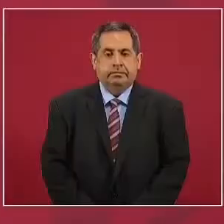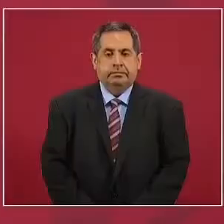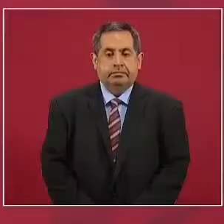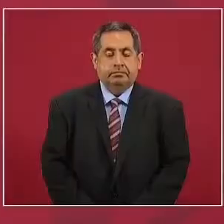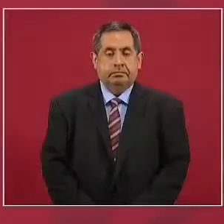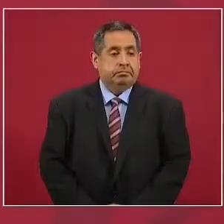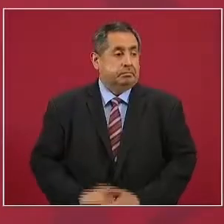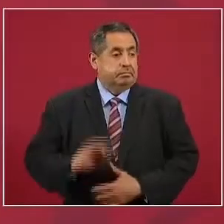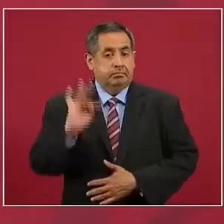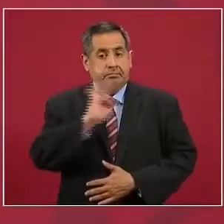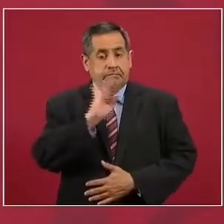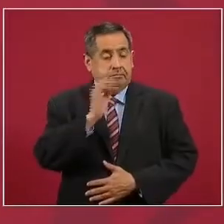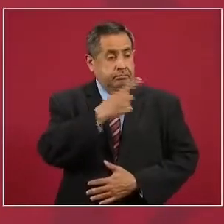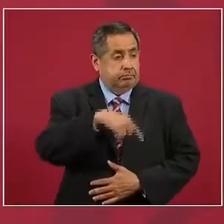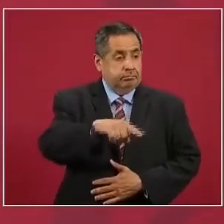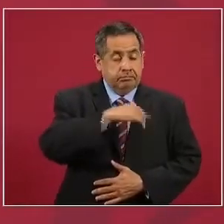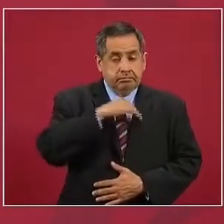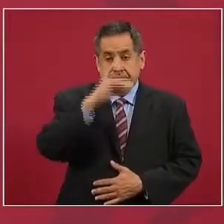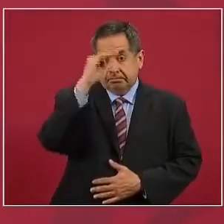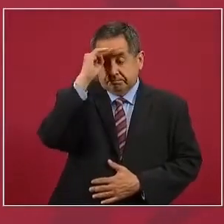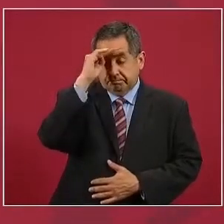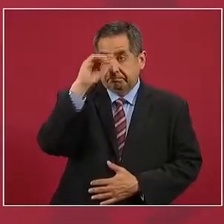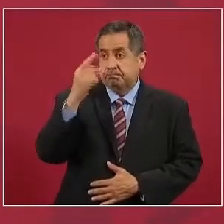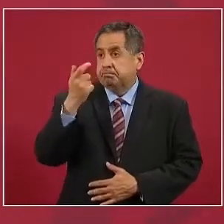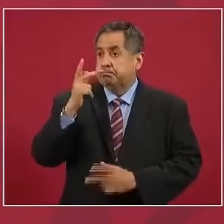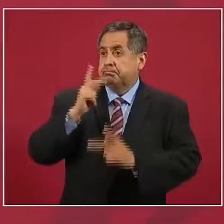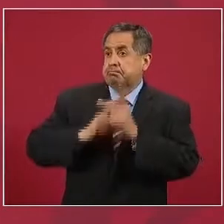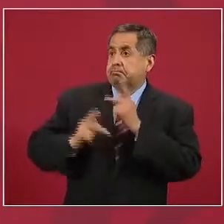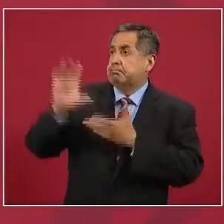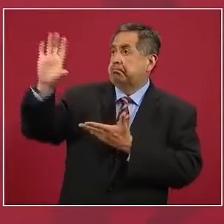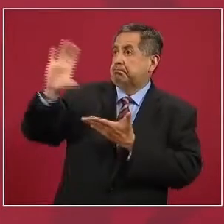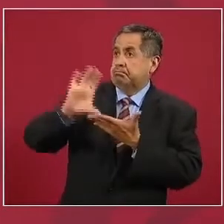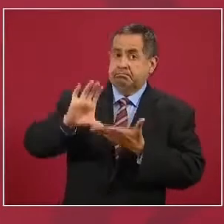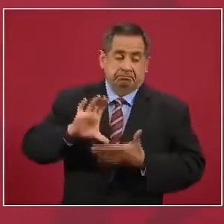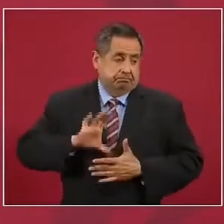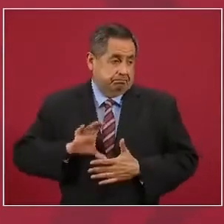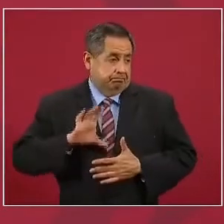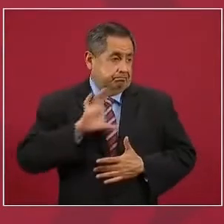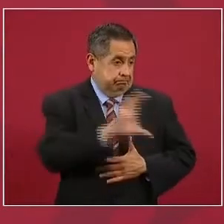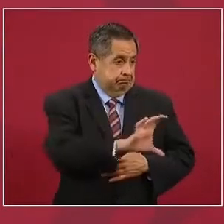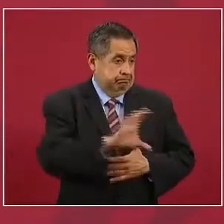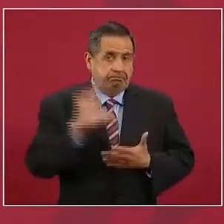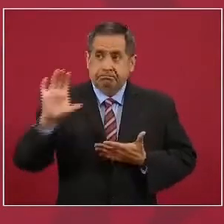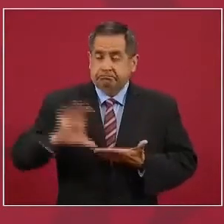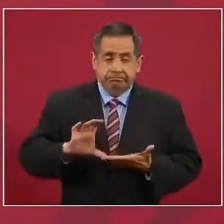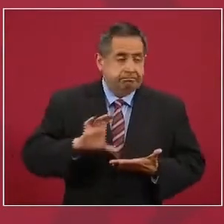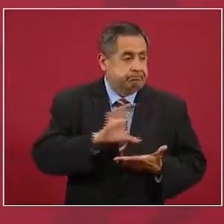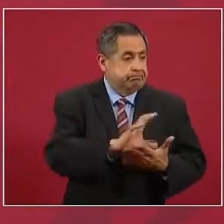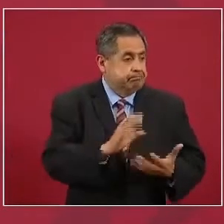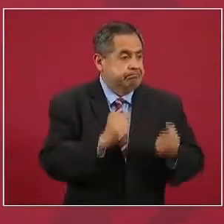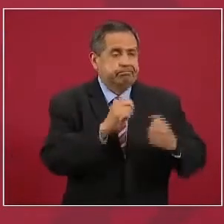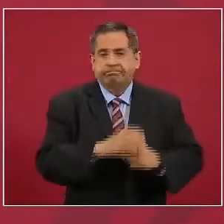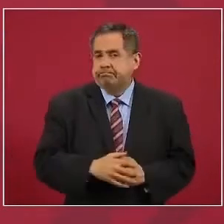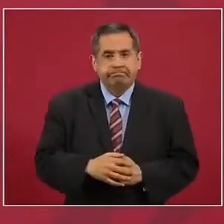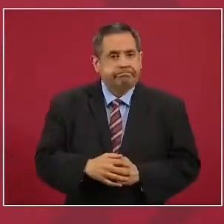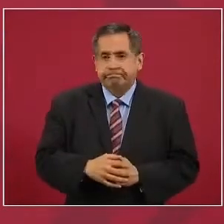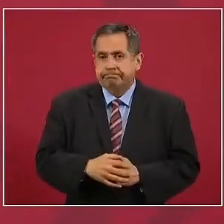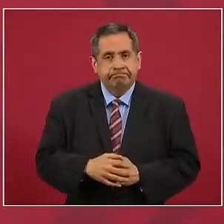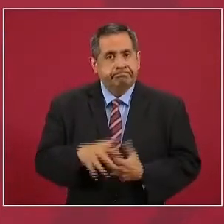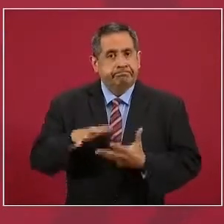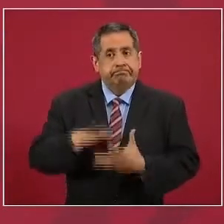resolver inyectando recursos con créditos. La mayoría de los países